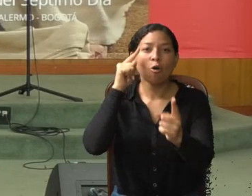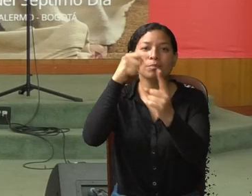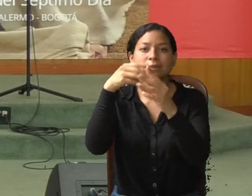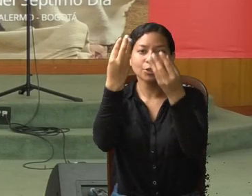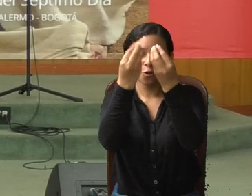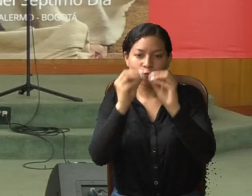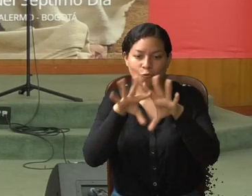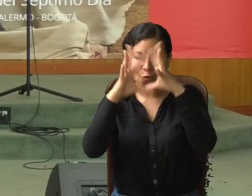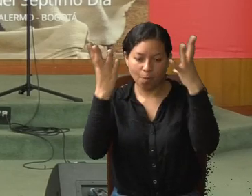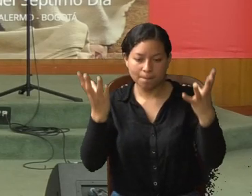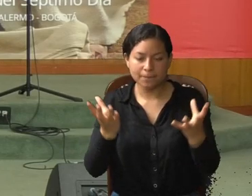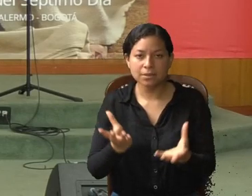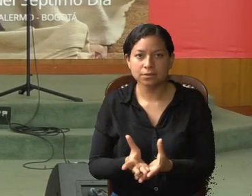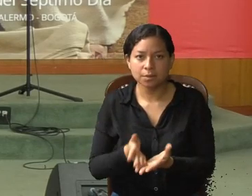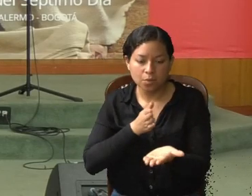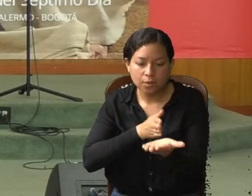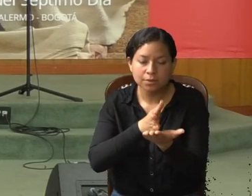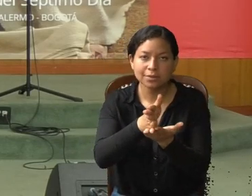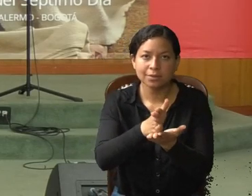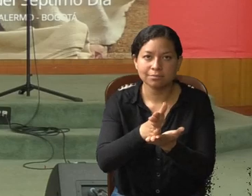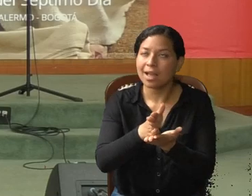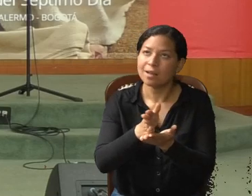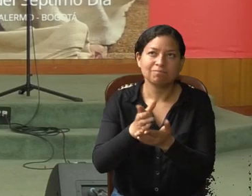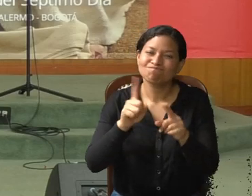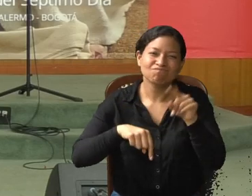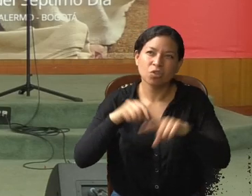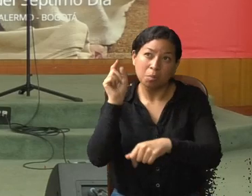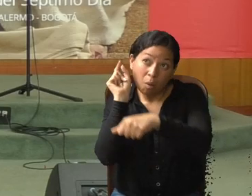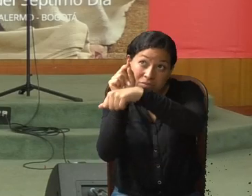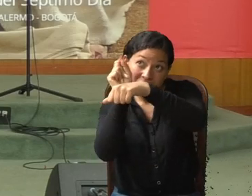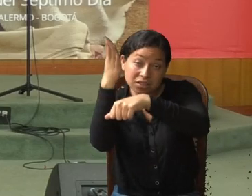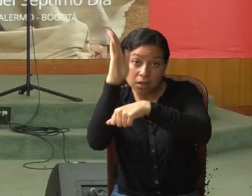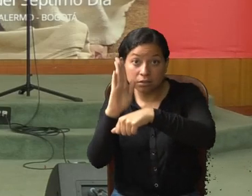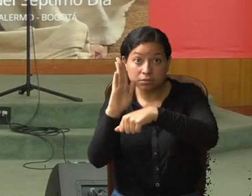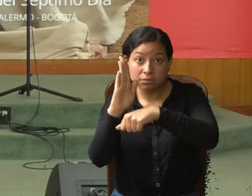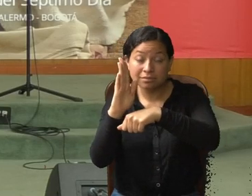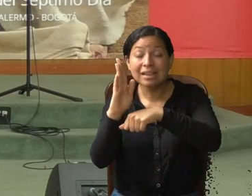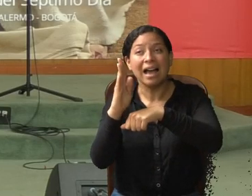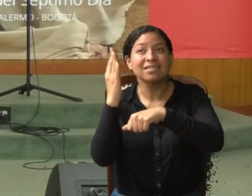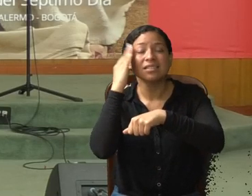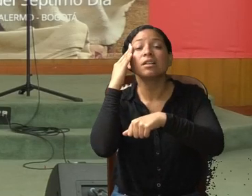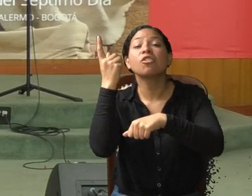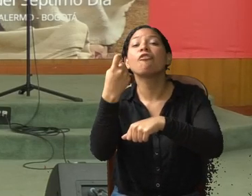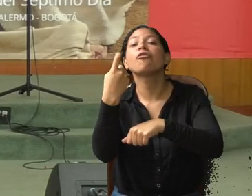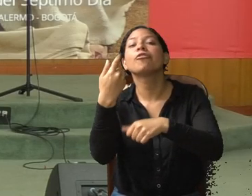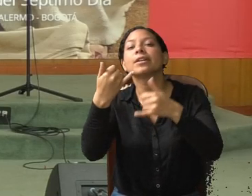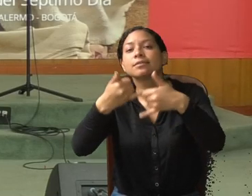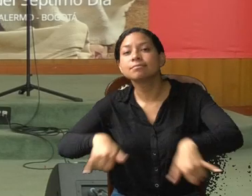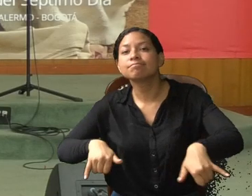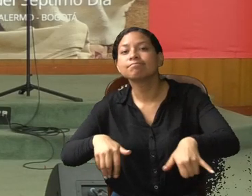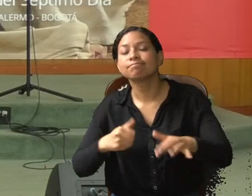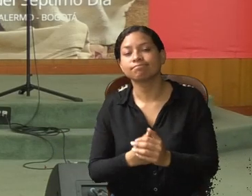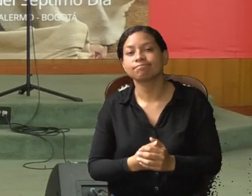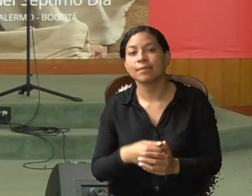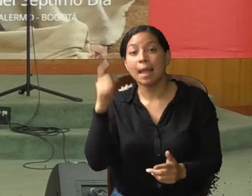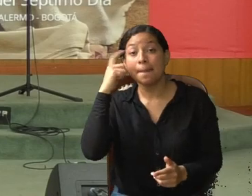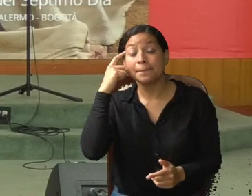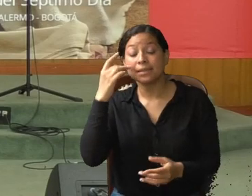no juzguemos el trabajo de Dios mientras éste no haya sido terminado. Y preocupémonos inicialmente por nuestra vida